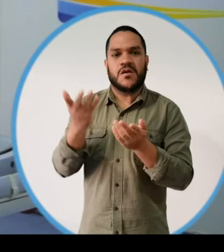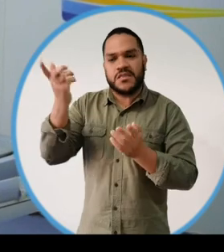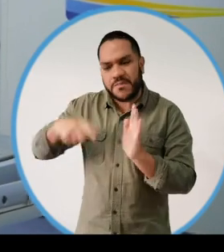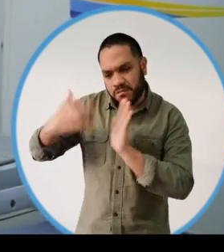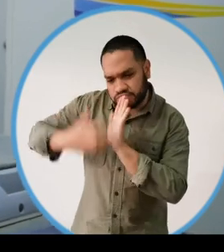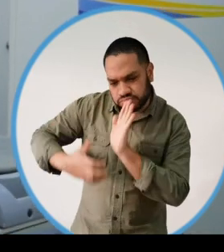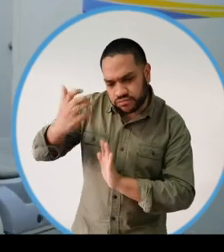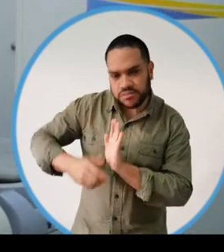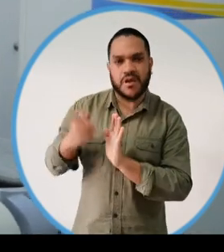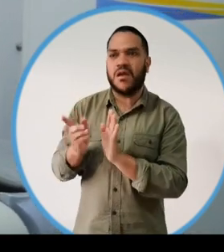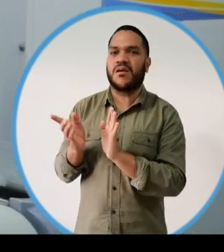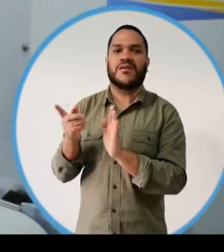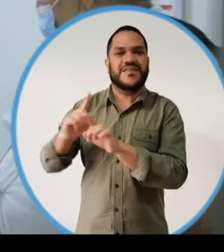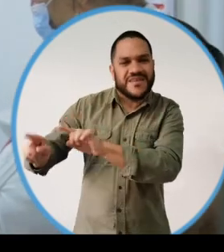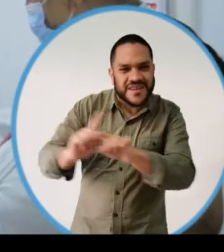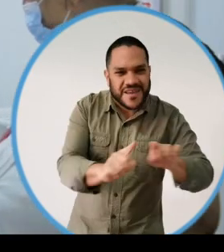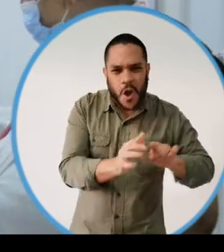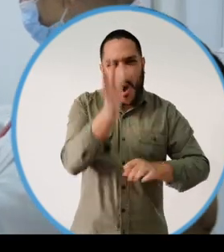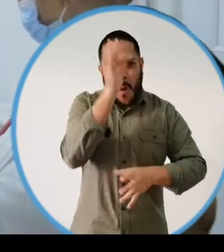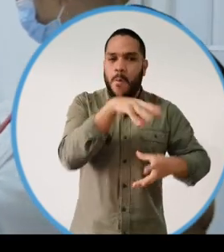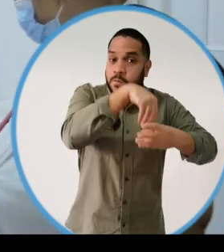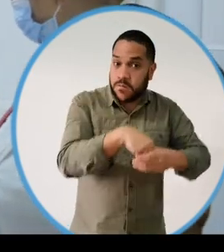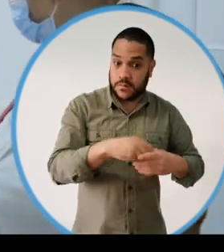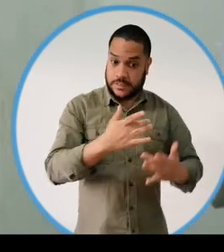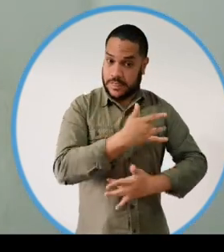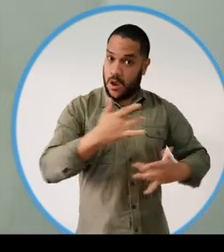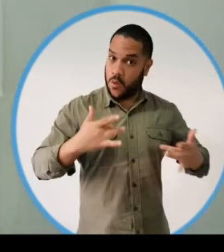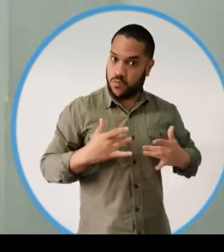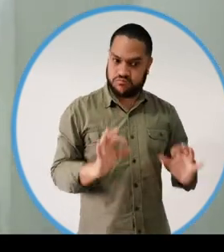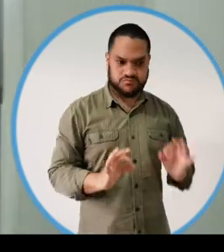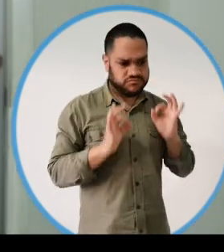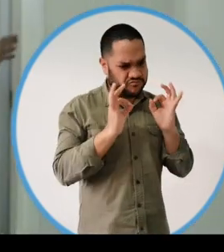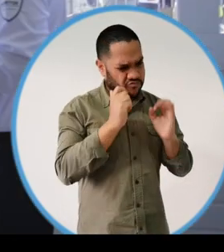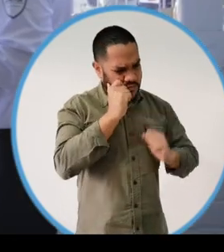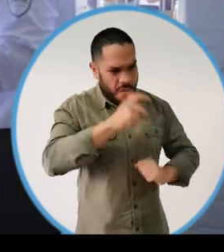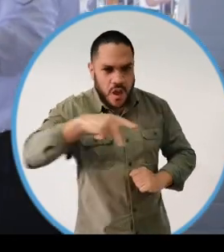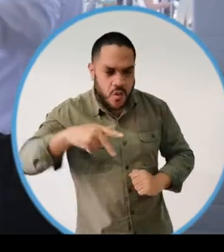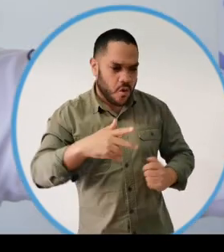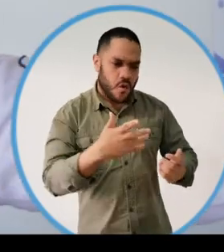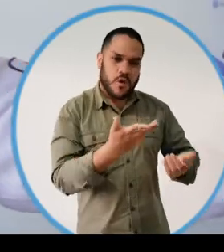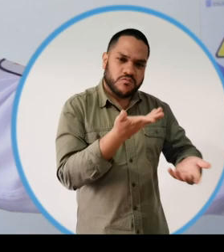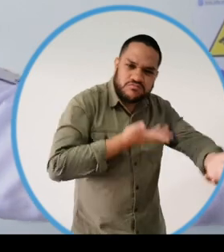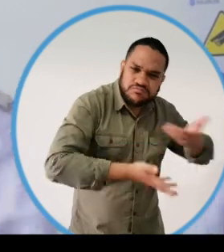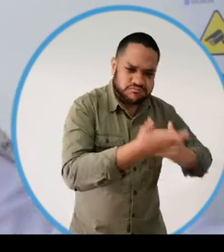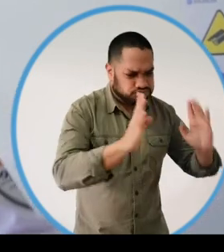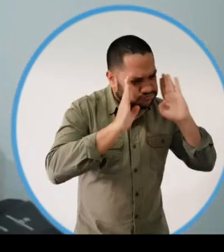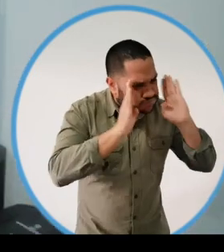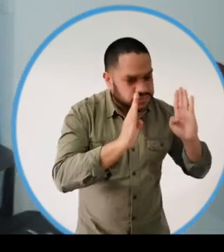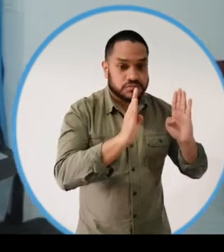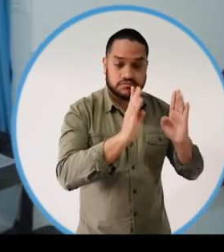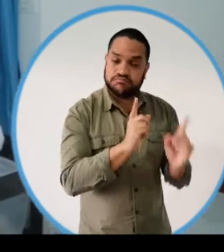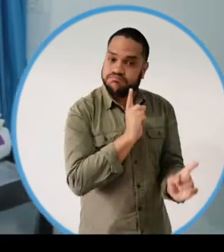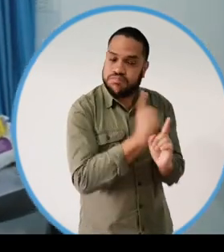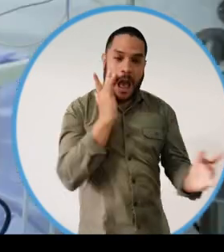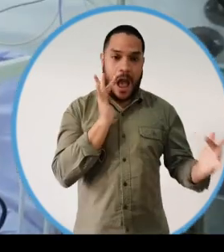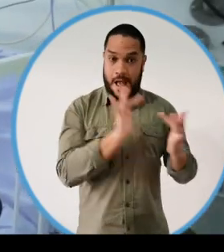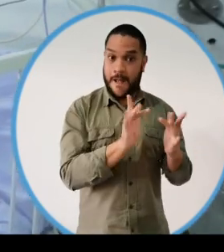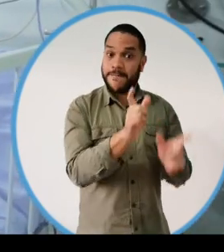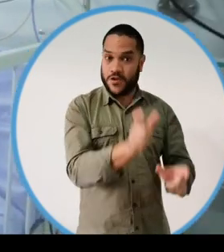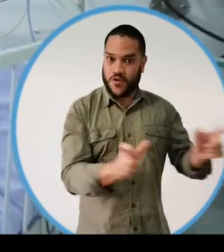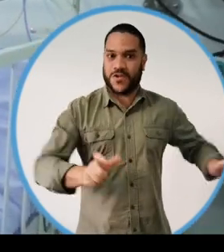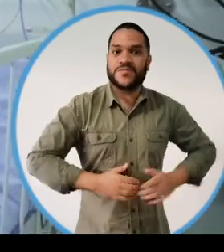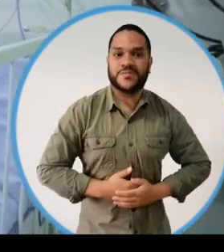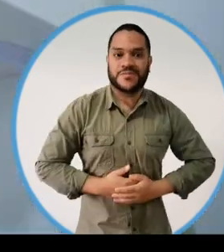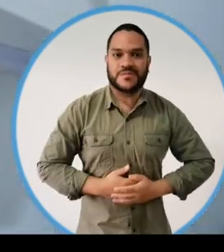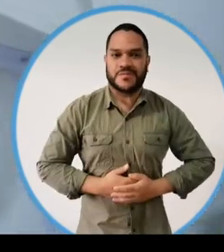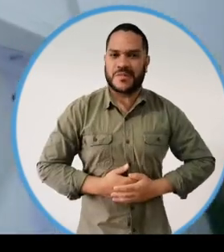de calidad que han generado una experiencia en salud más humanizada, segura, oportuna y pertinente. Incorporamos en nuestro